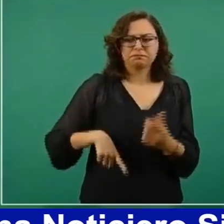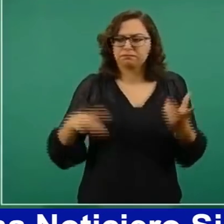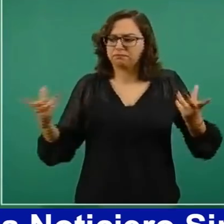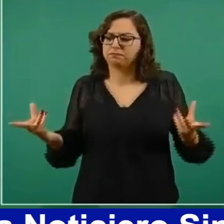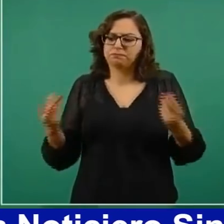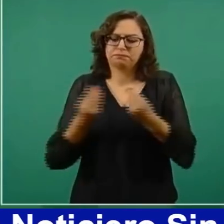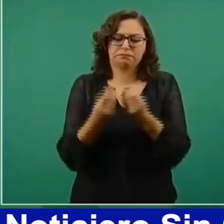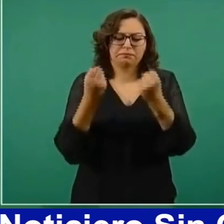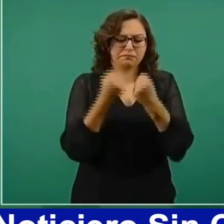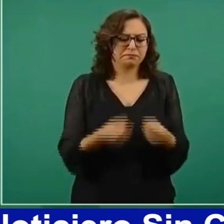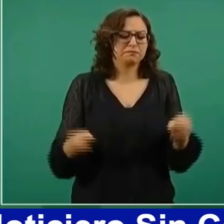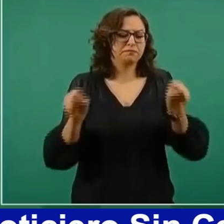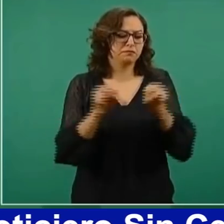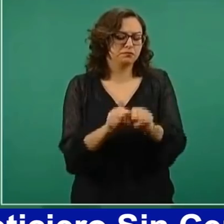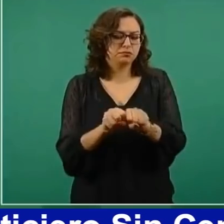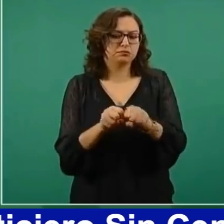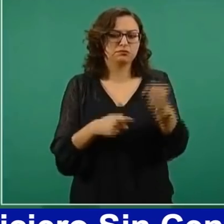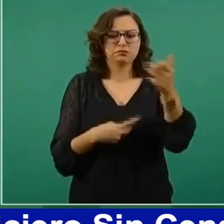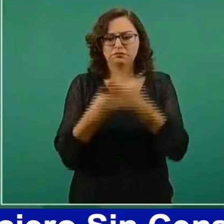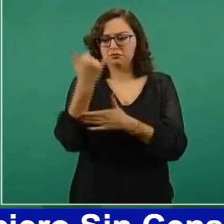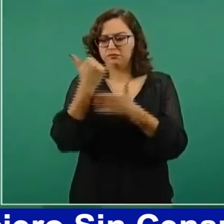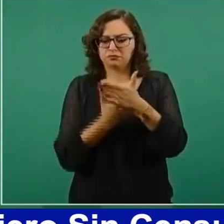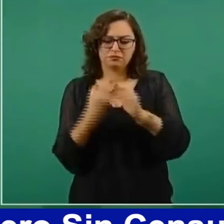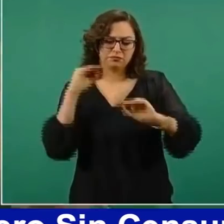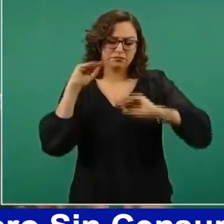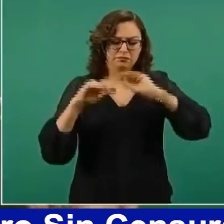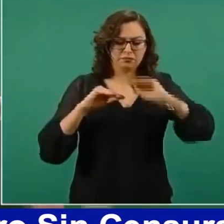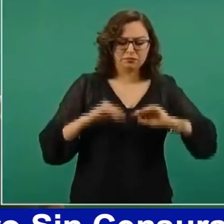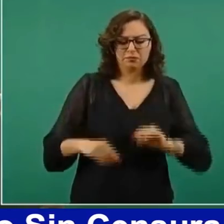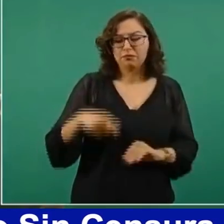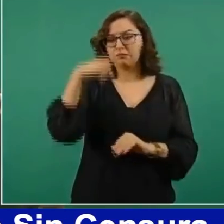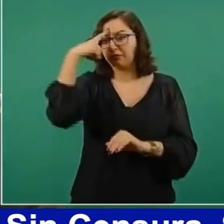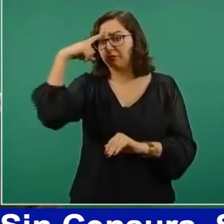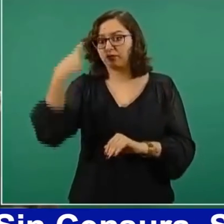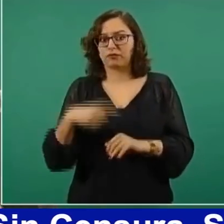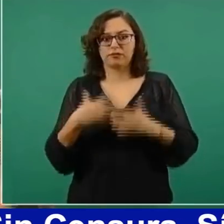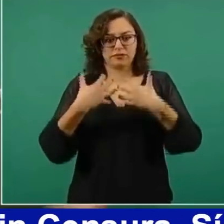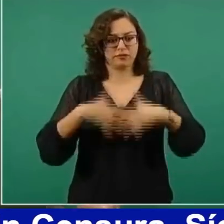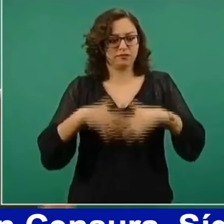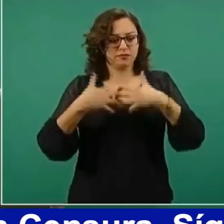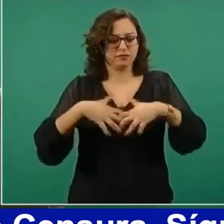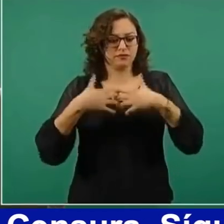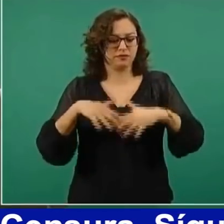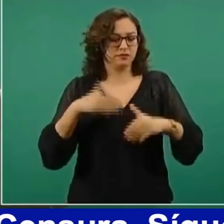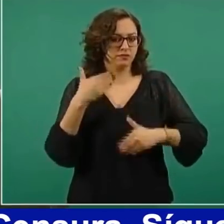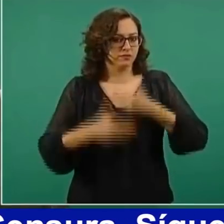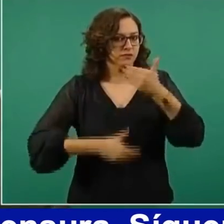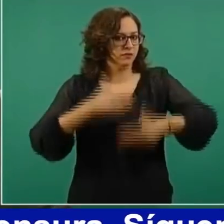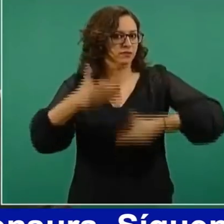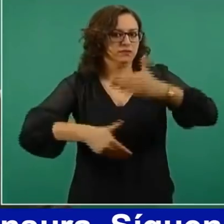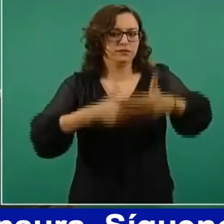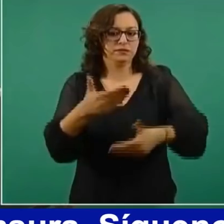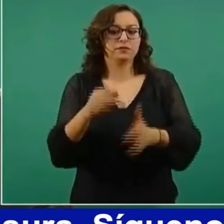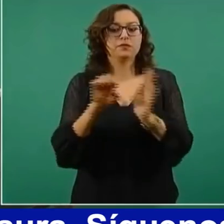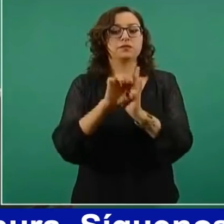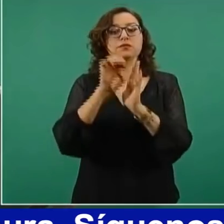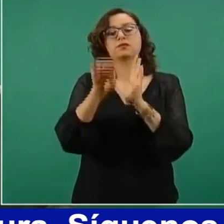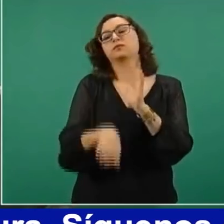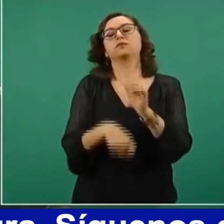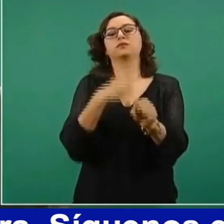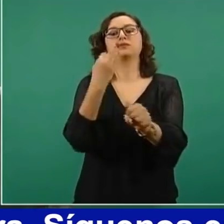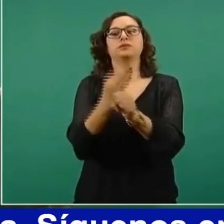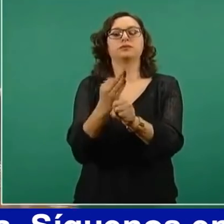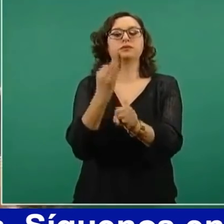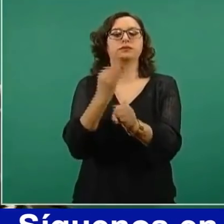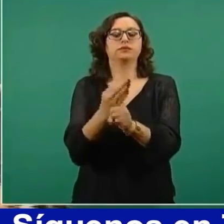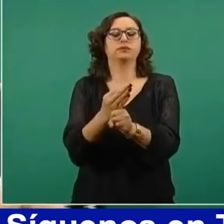para realizar proyectos estratégicos de escalamiento de producción. Este es el ejemplo de lo que estamos haciendo ahora en